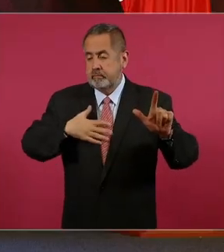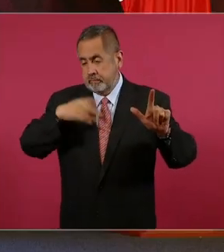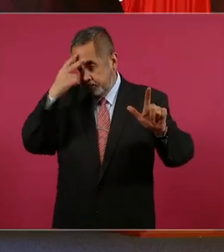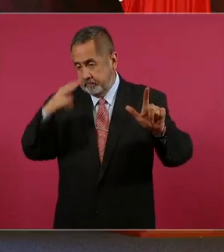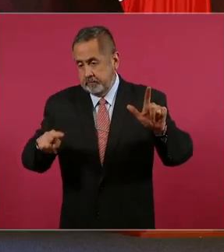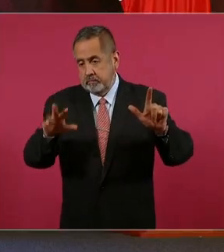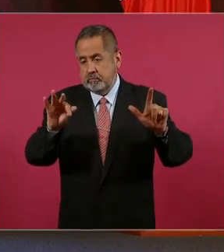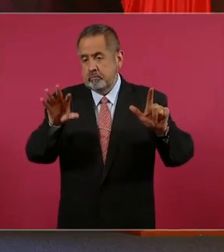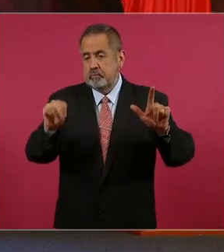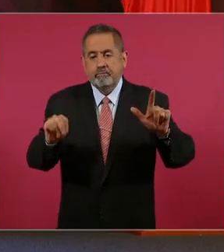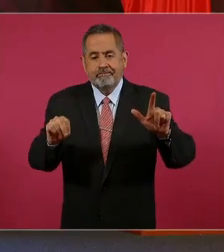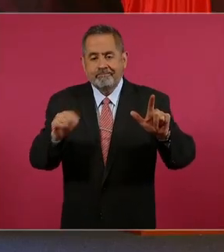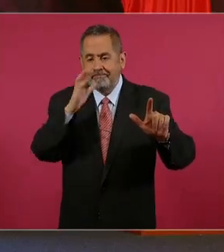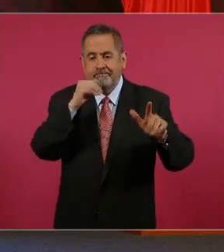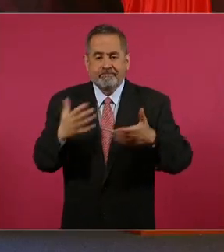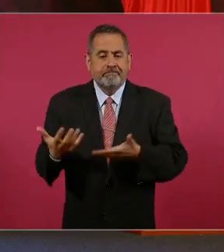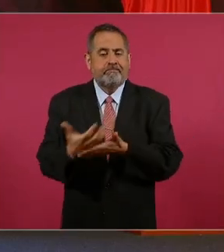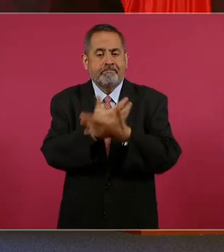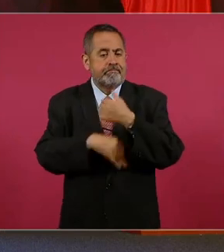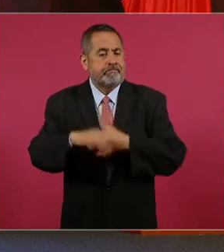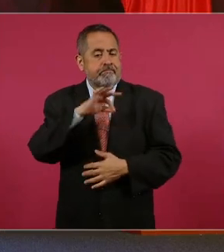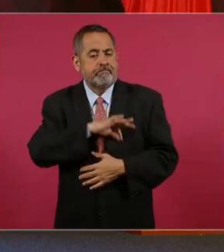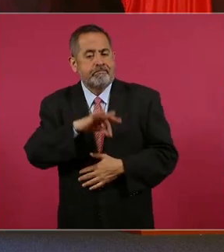nunca teníamos utilidades.